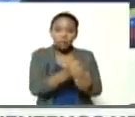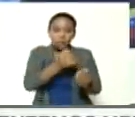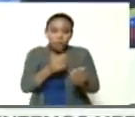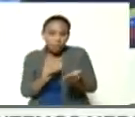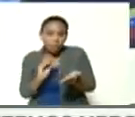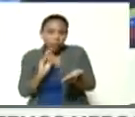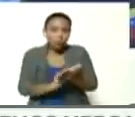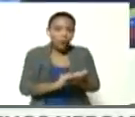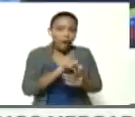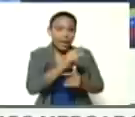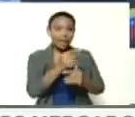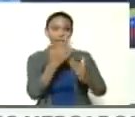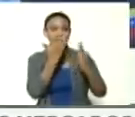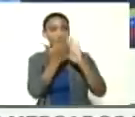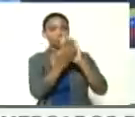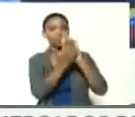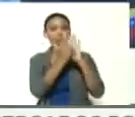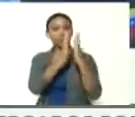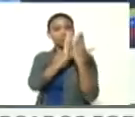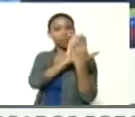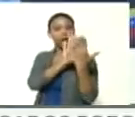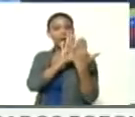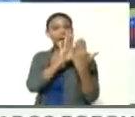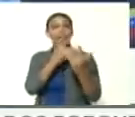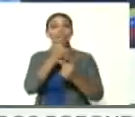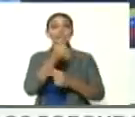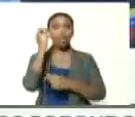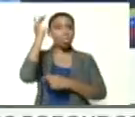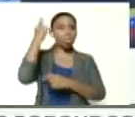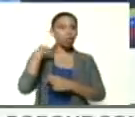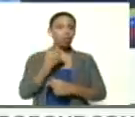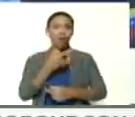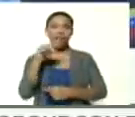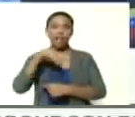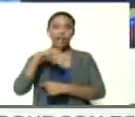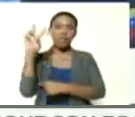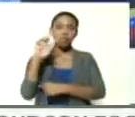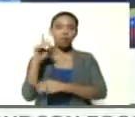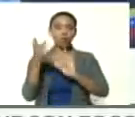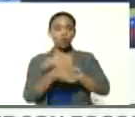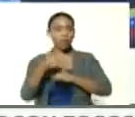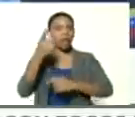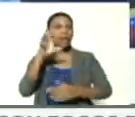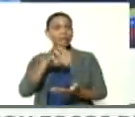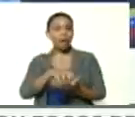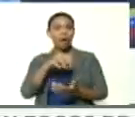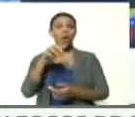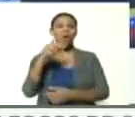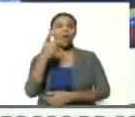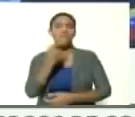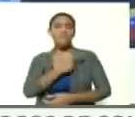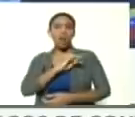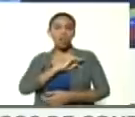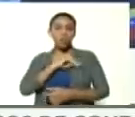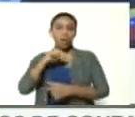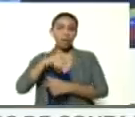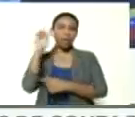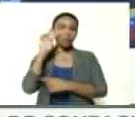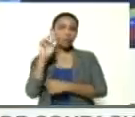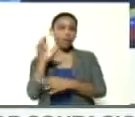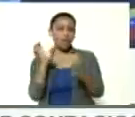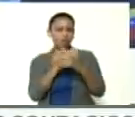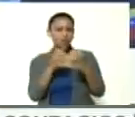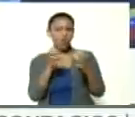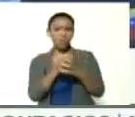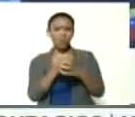ese efecto espejo, entonces los desplazados son venezolanos, el narcoestado es Venezuela, el estado fallido es Venezuela, los